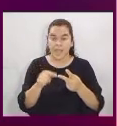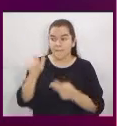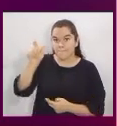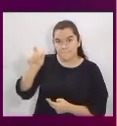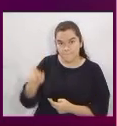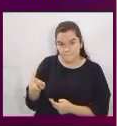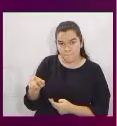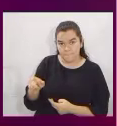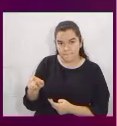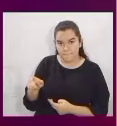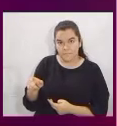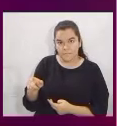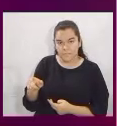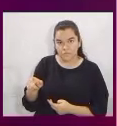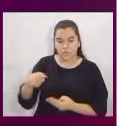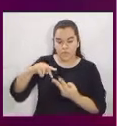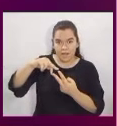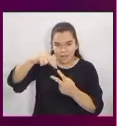se necesita que la persona